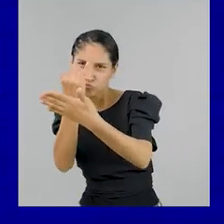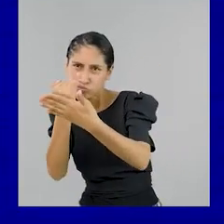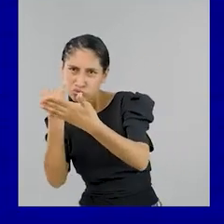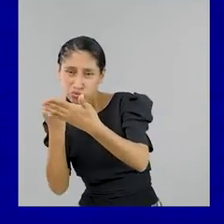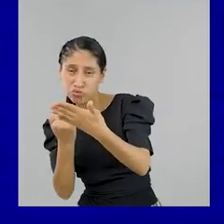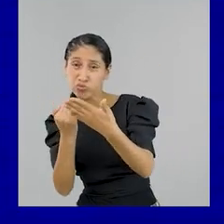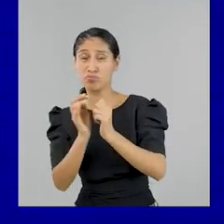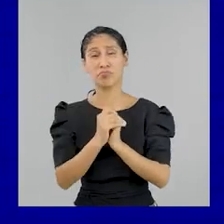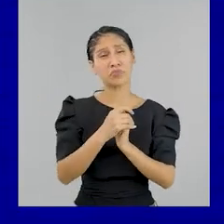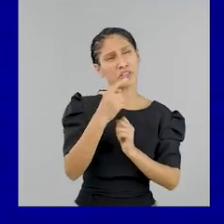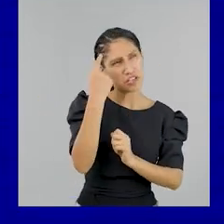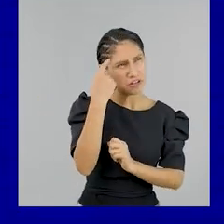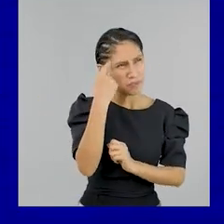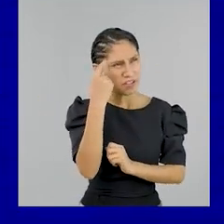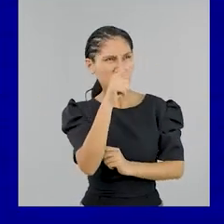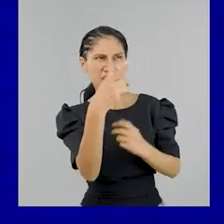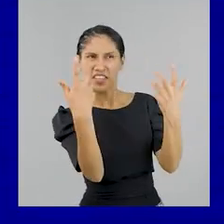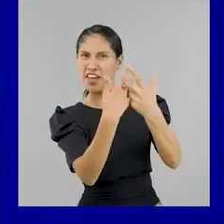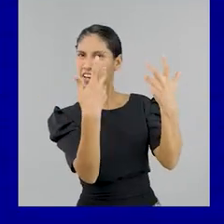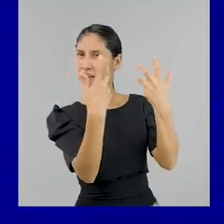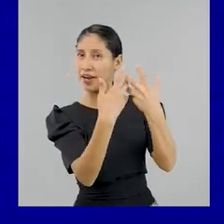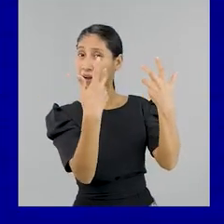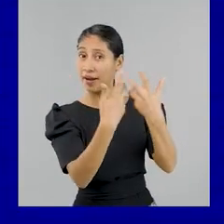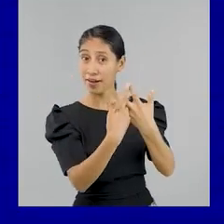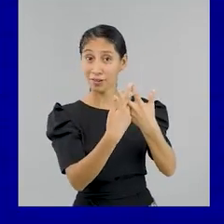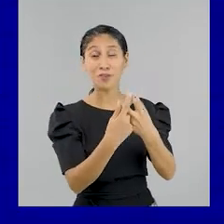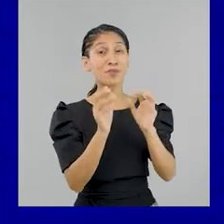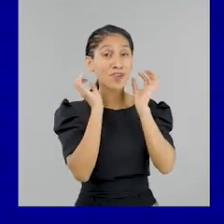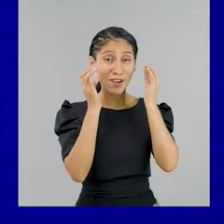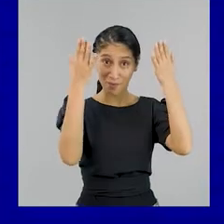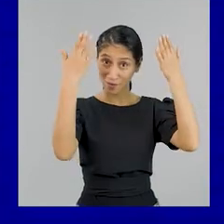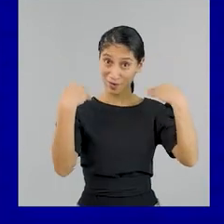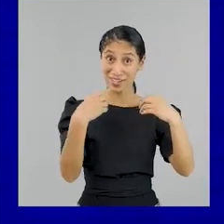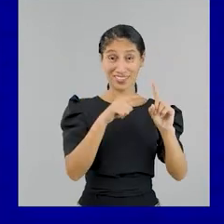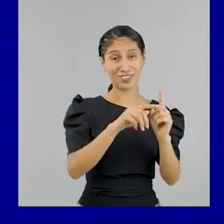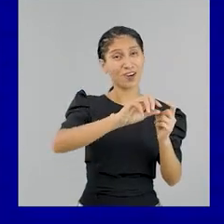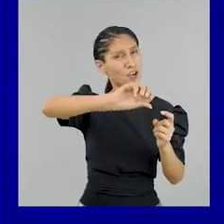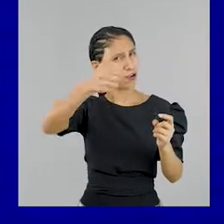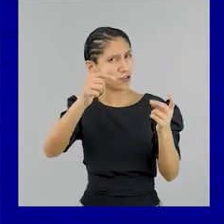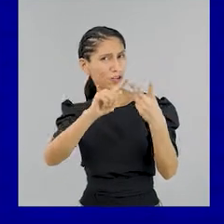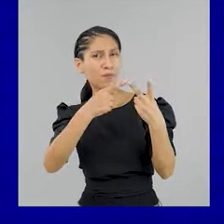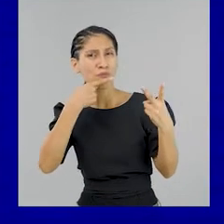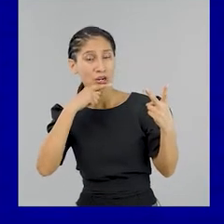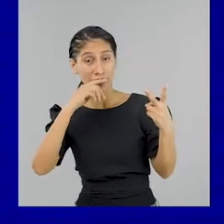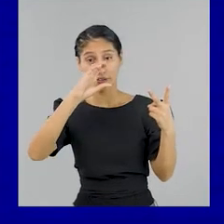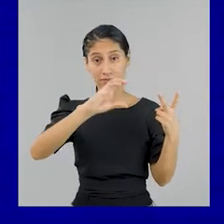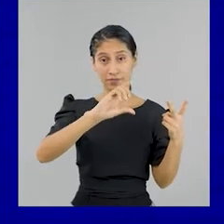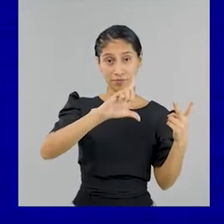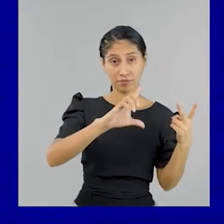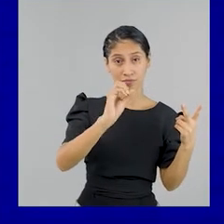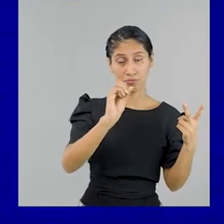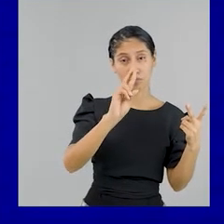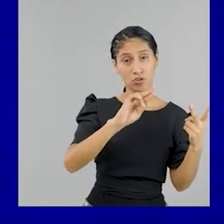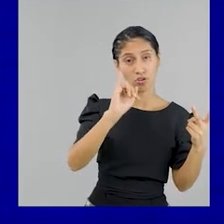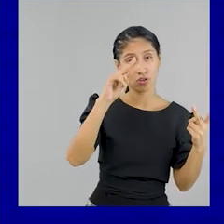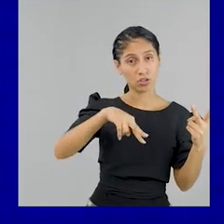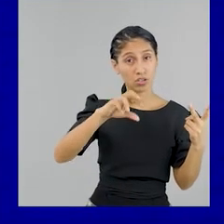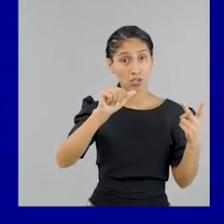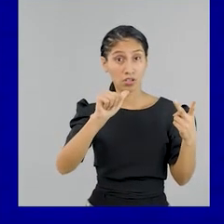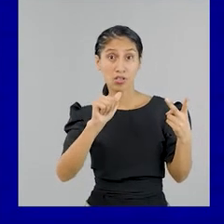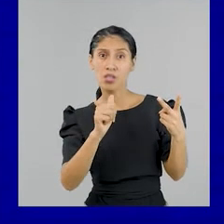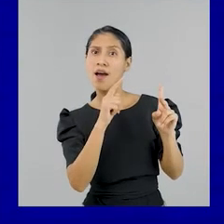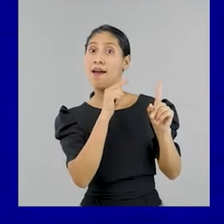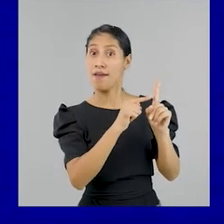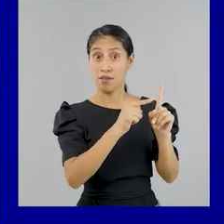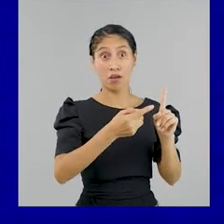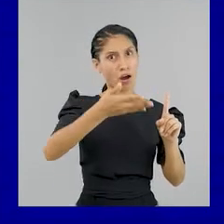y autodeterminación andina, sobre todo de las mujeres que participaron. Clorinda Mato de Turner, la periodista